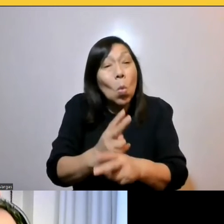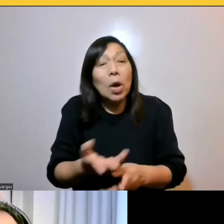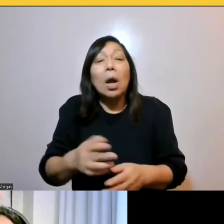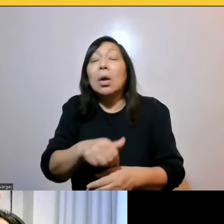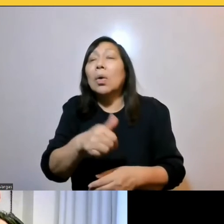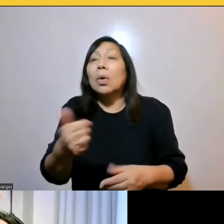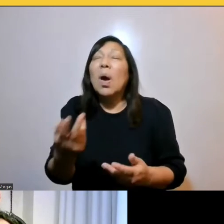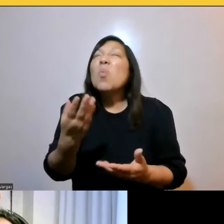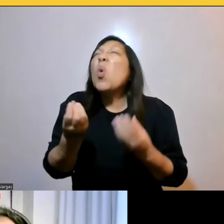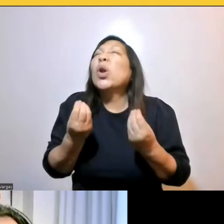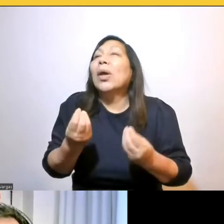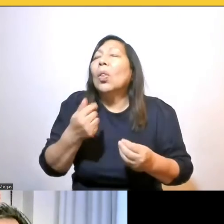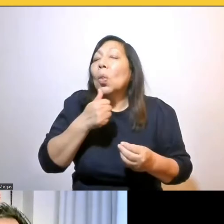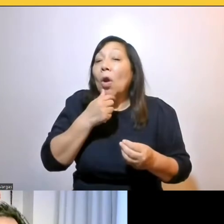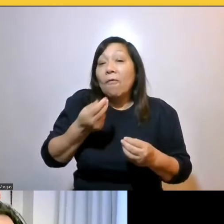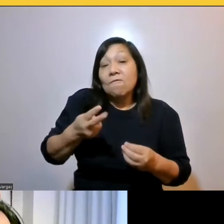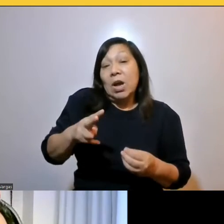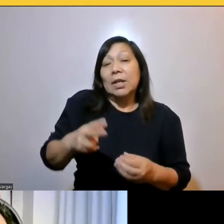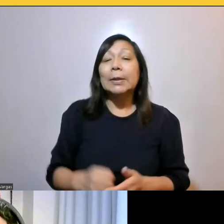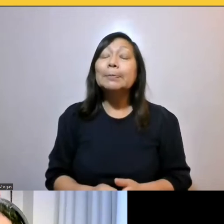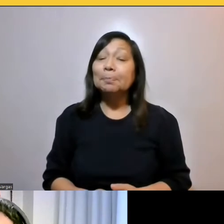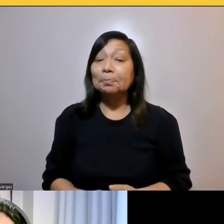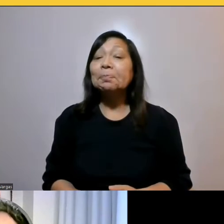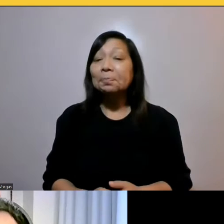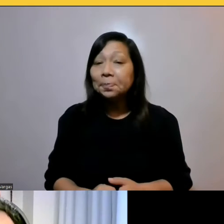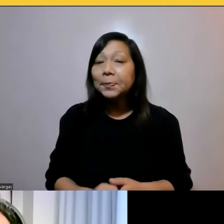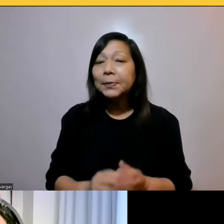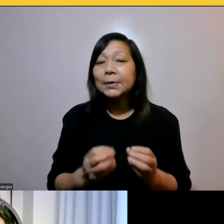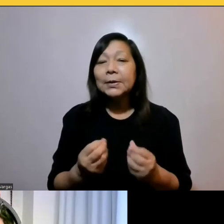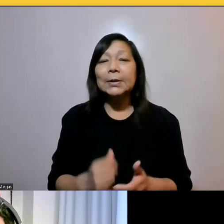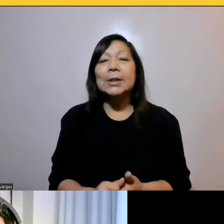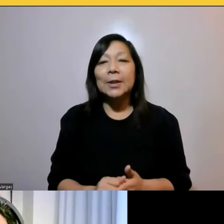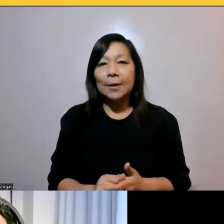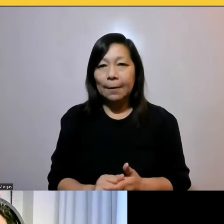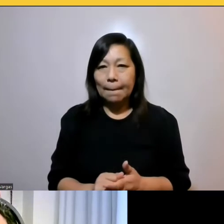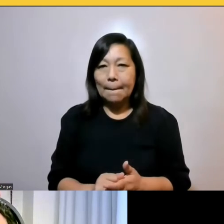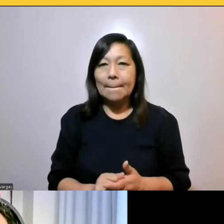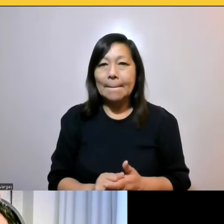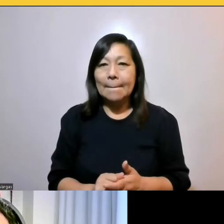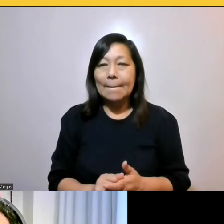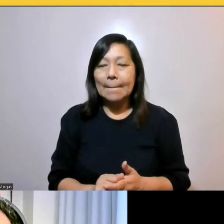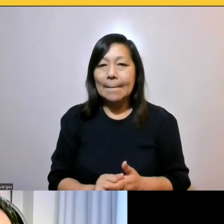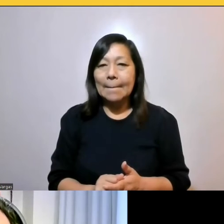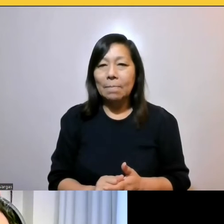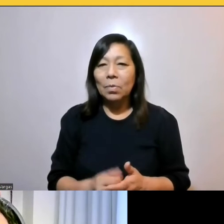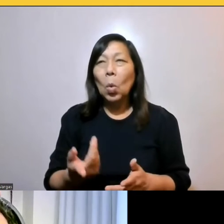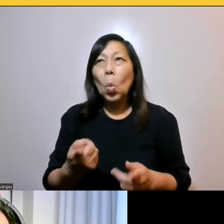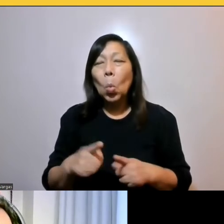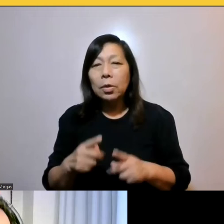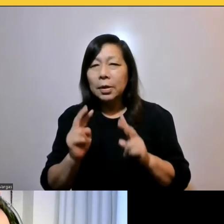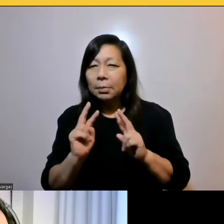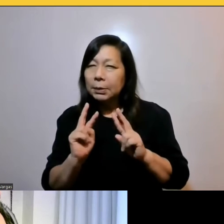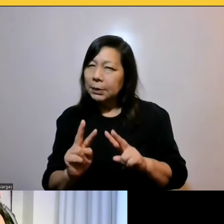casos la causa para un Sí, eso es tratamiento. algo interesante, ¿no? Porque en general, con estos cursos de educación sexual estamos viendo